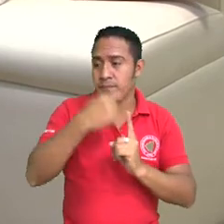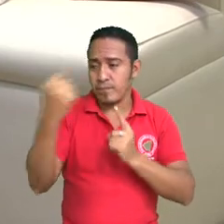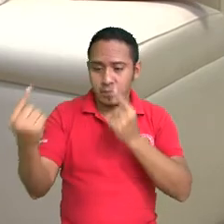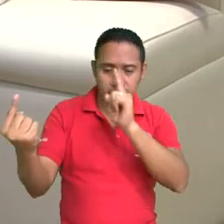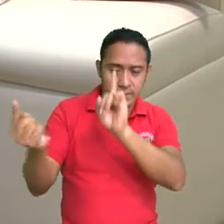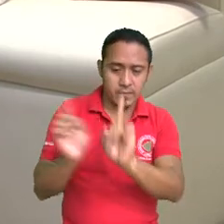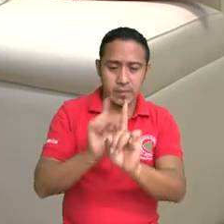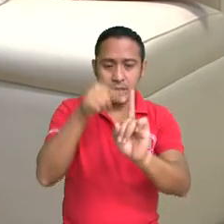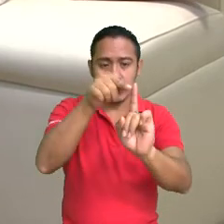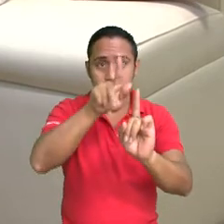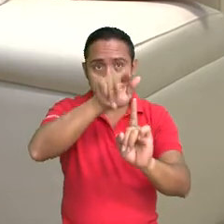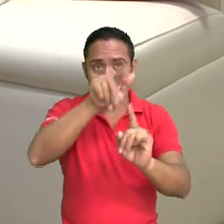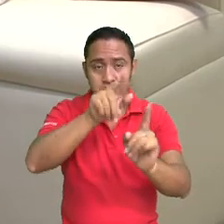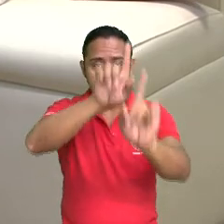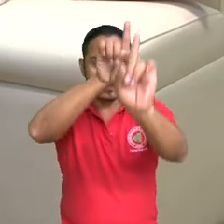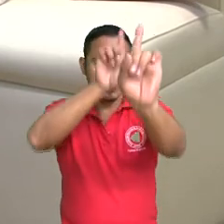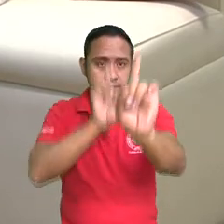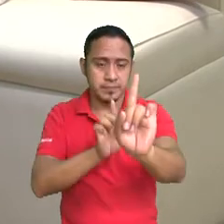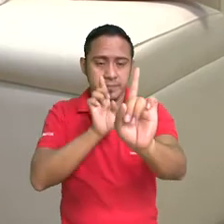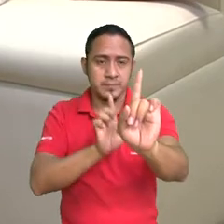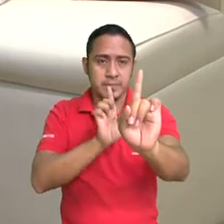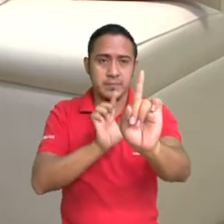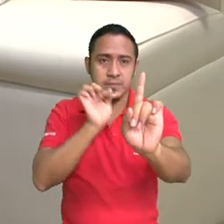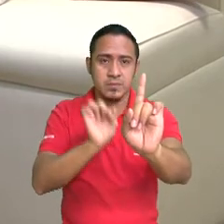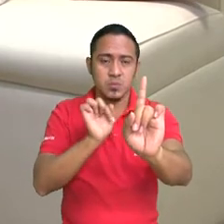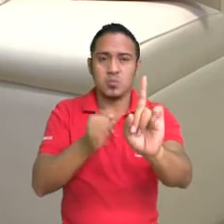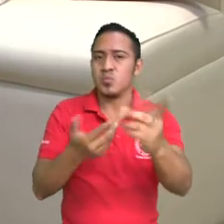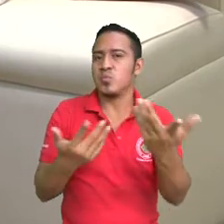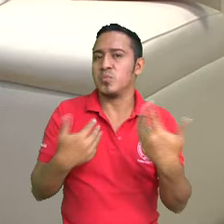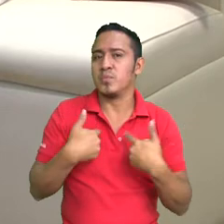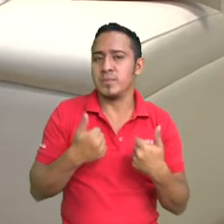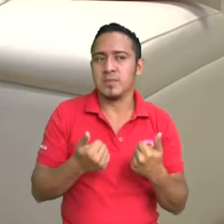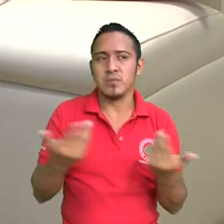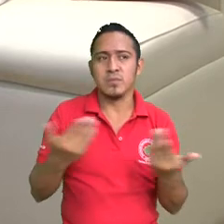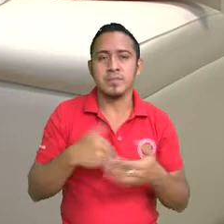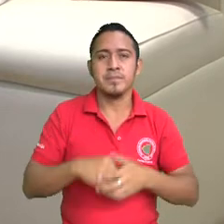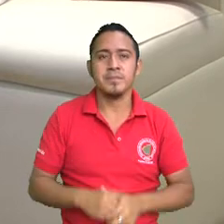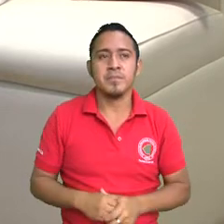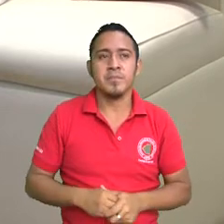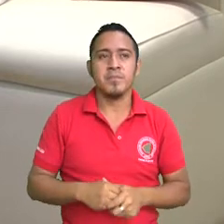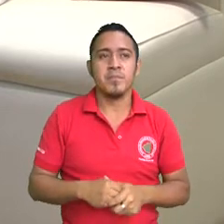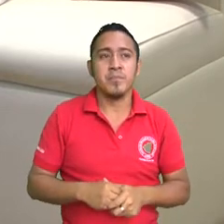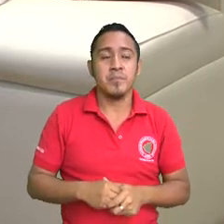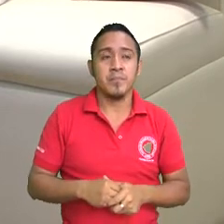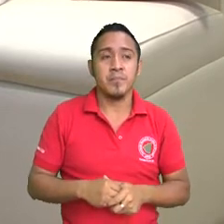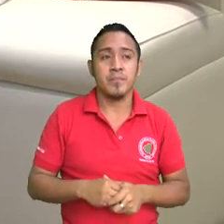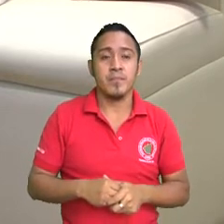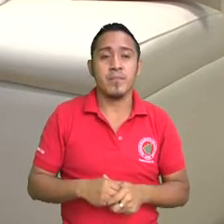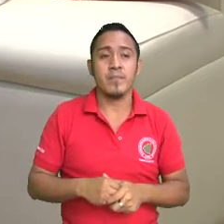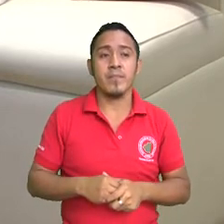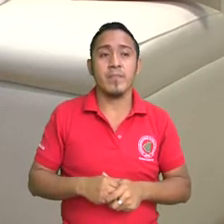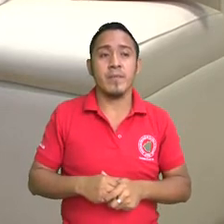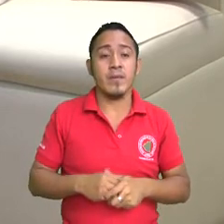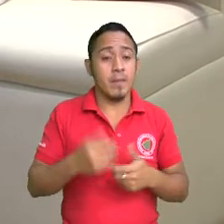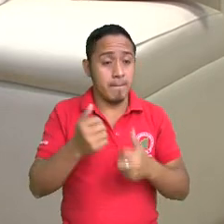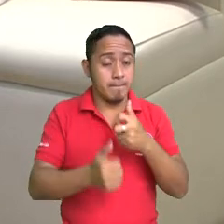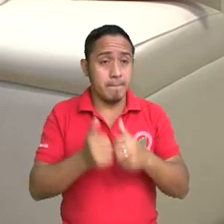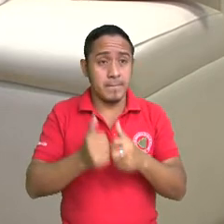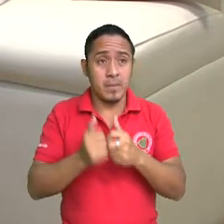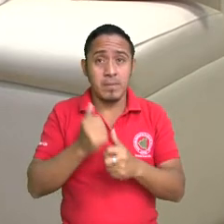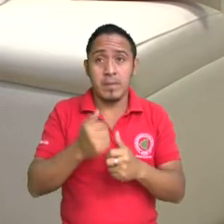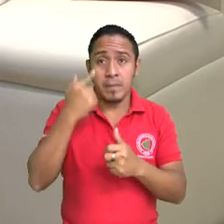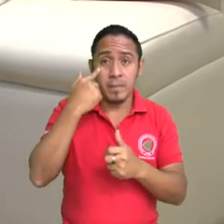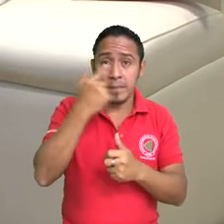una persona que aparentemente está sana y tiene de frente el televisor? ¿Cuál debe ser la distancia entre una persona que tiene algún problema